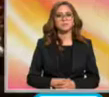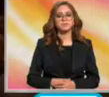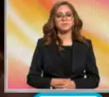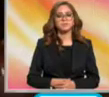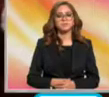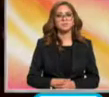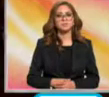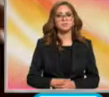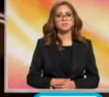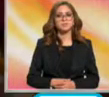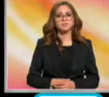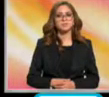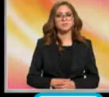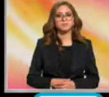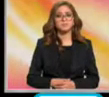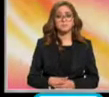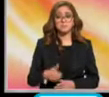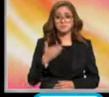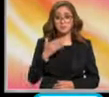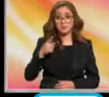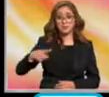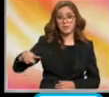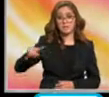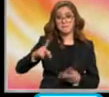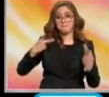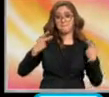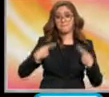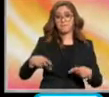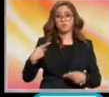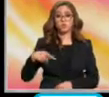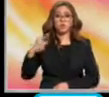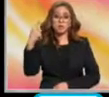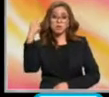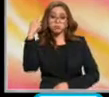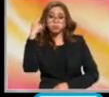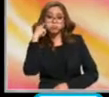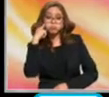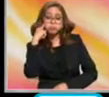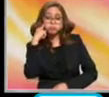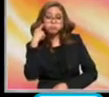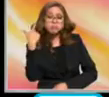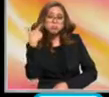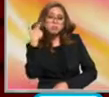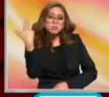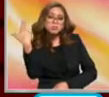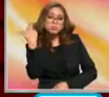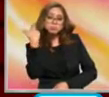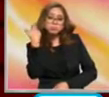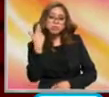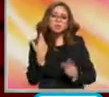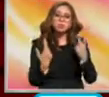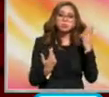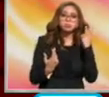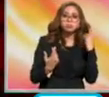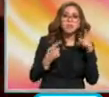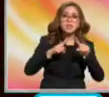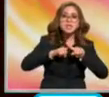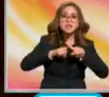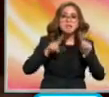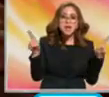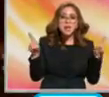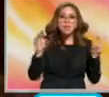Bien. Básicamente, si nosotros escuchamos justo con los vínculos que estamos viendo en pantalla, estas dos maneras de interpretar esta misma